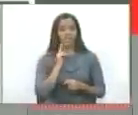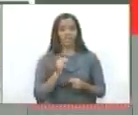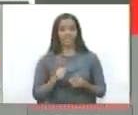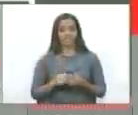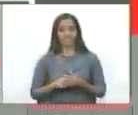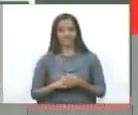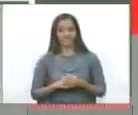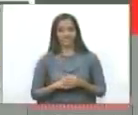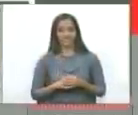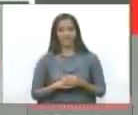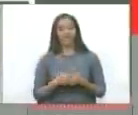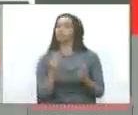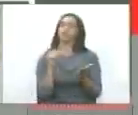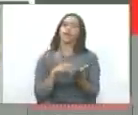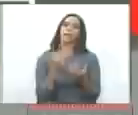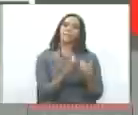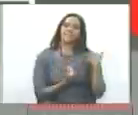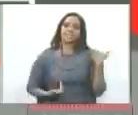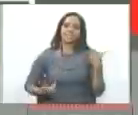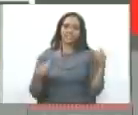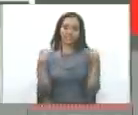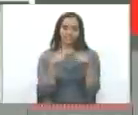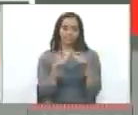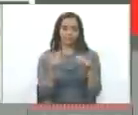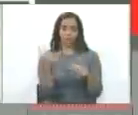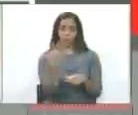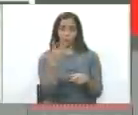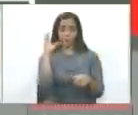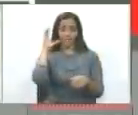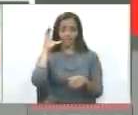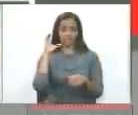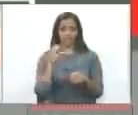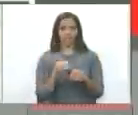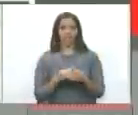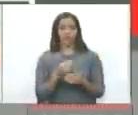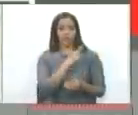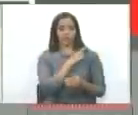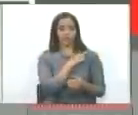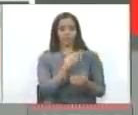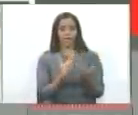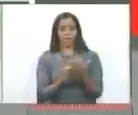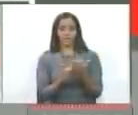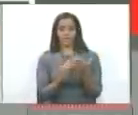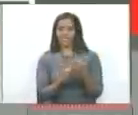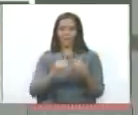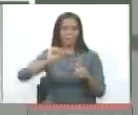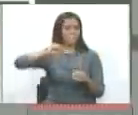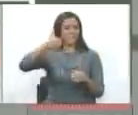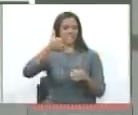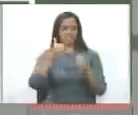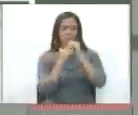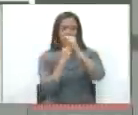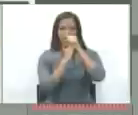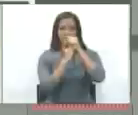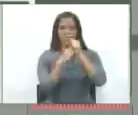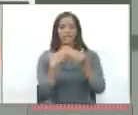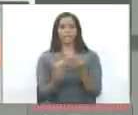Bolívar. Estuvimos, presidente, reunidos en ambos países con las autoridades del partido, las máximas autoridades del partido.